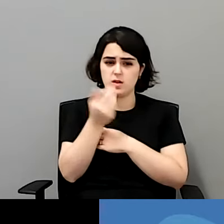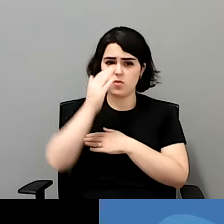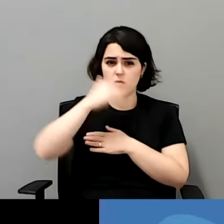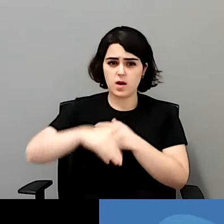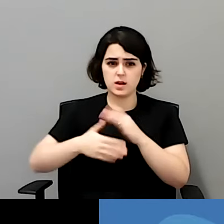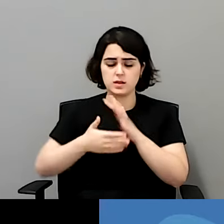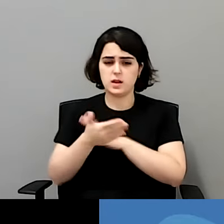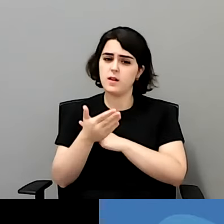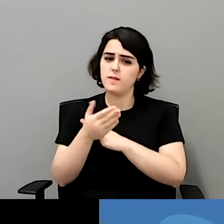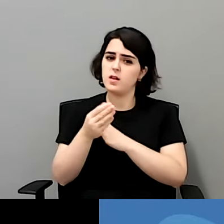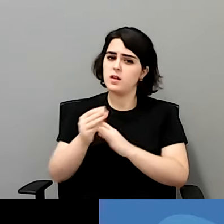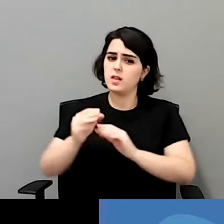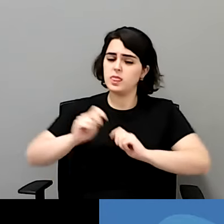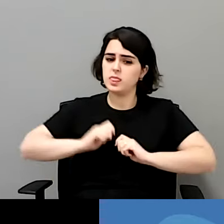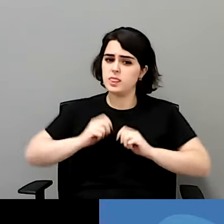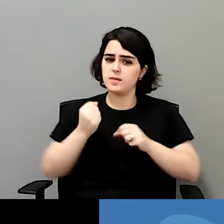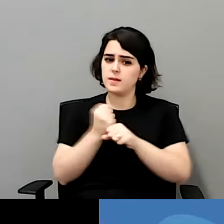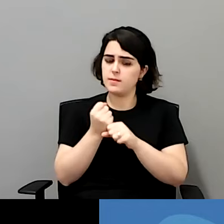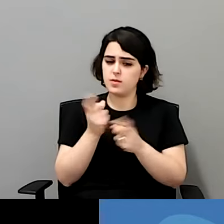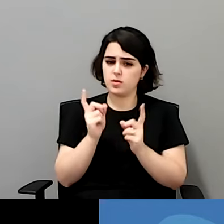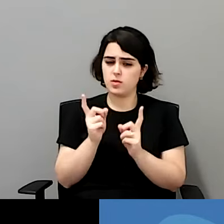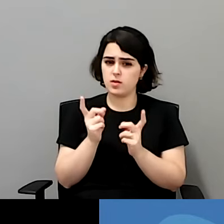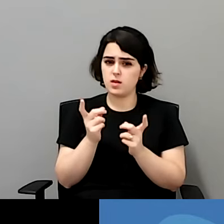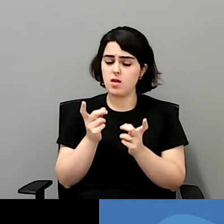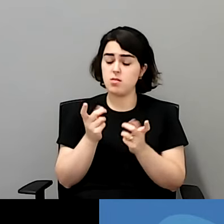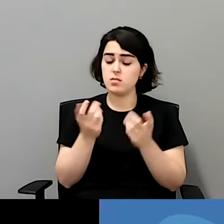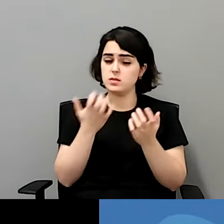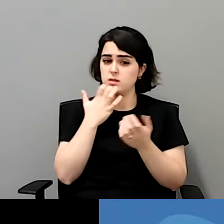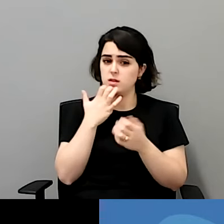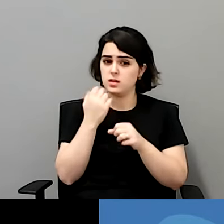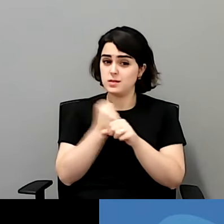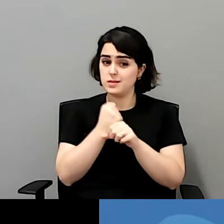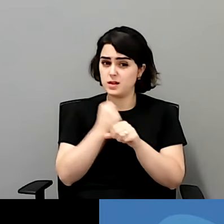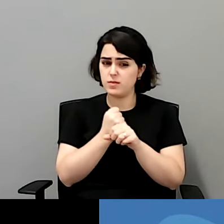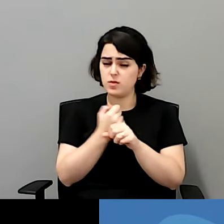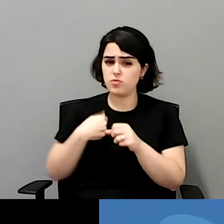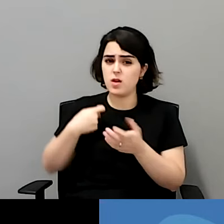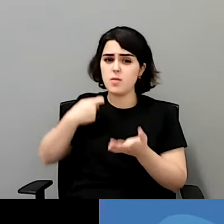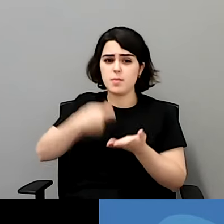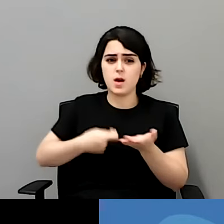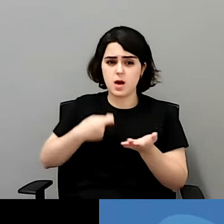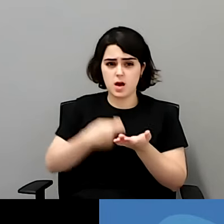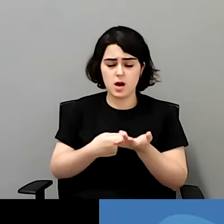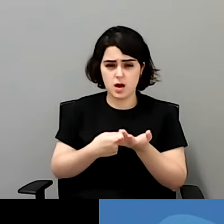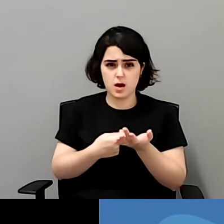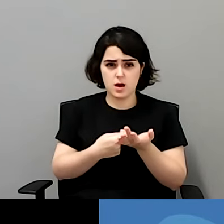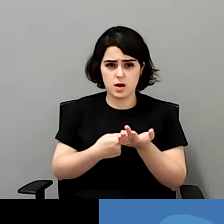va a compensar trabajar. Si por trabajar tengo que pagar, dime a mí quién haces.